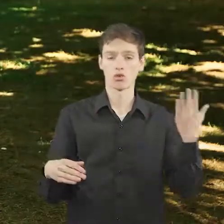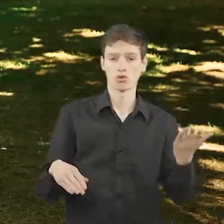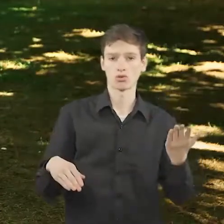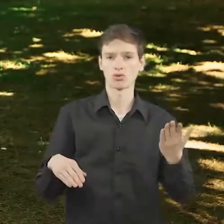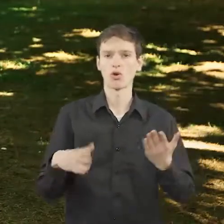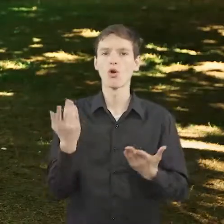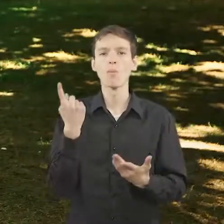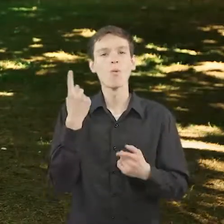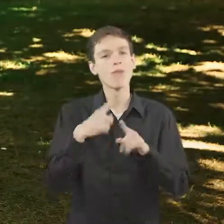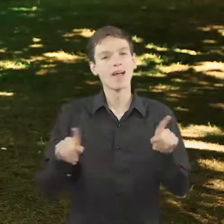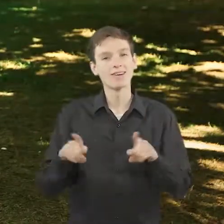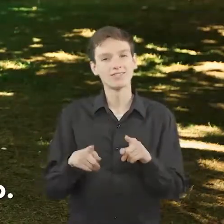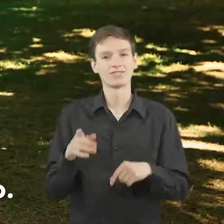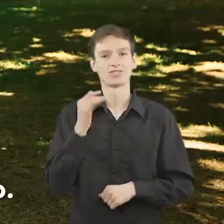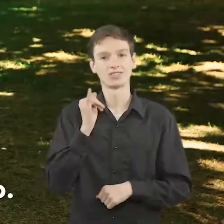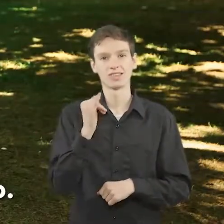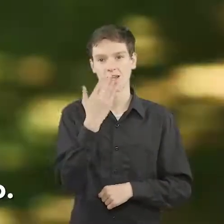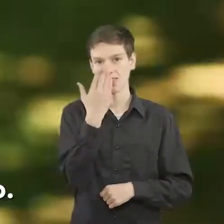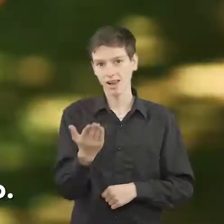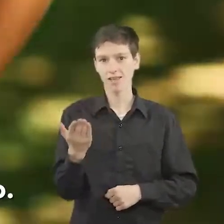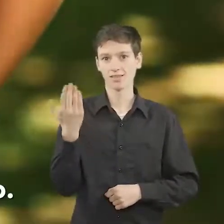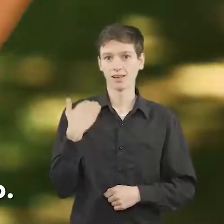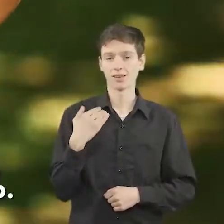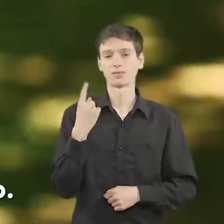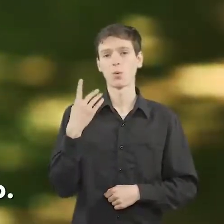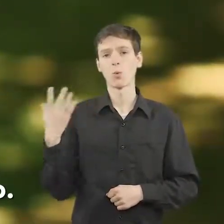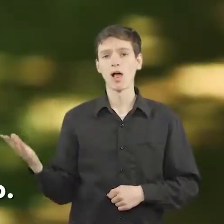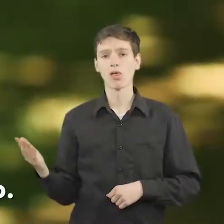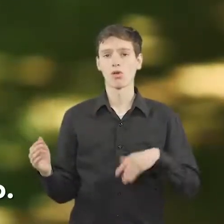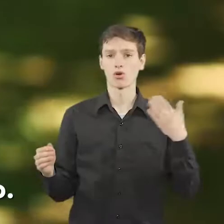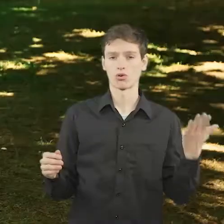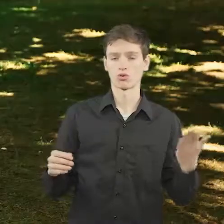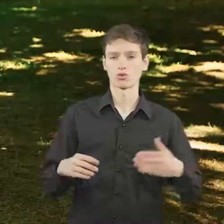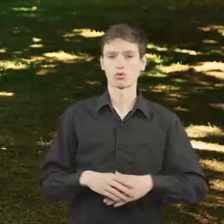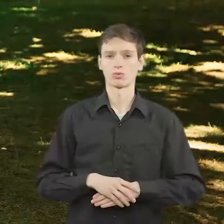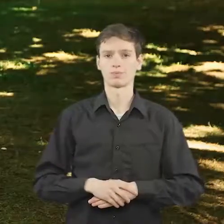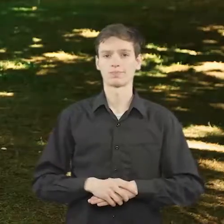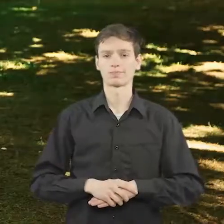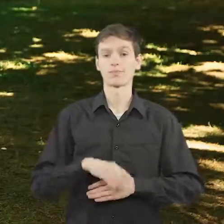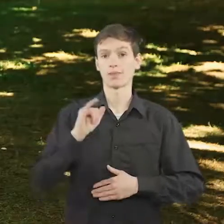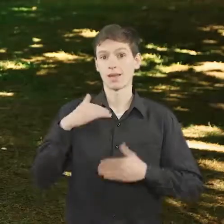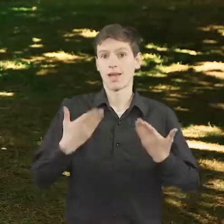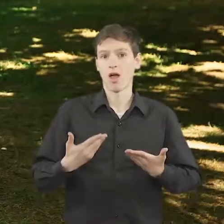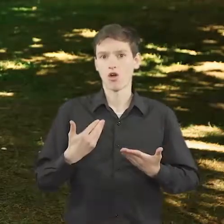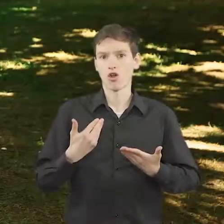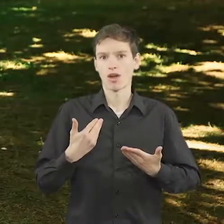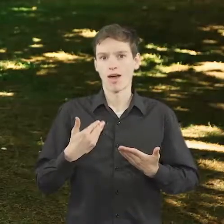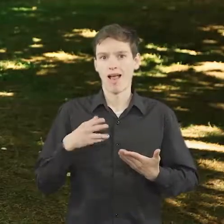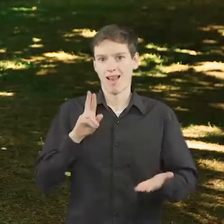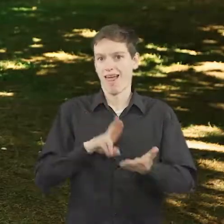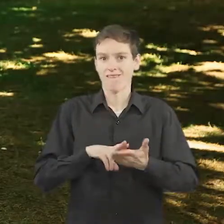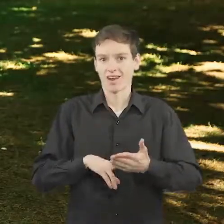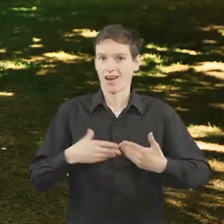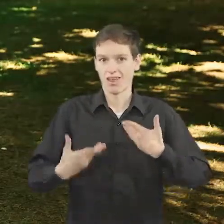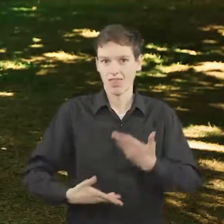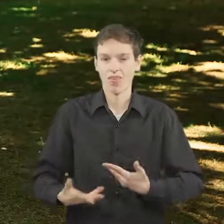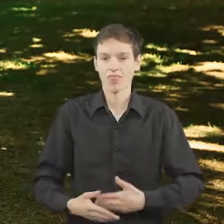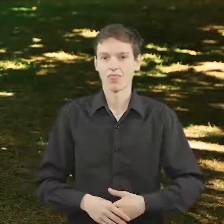otro. Adelante, atrás. Es como una canción, Sara. Sí. Adelante, atrás. A un lado, al otro. Ahora. El momento de la verdad.